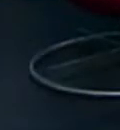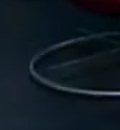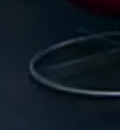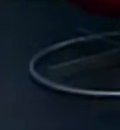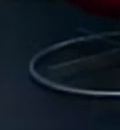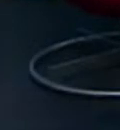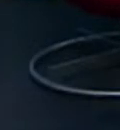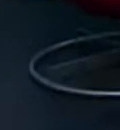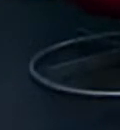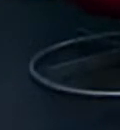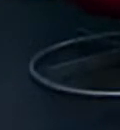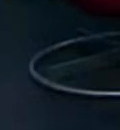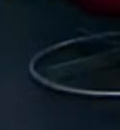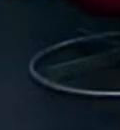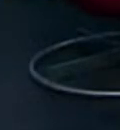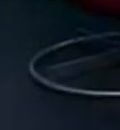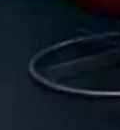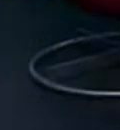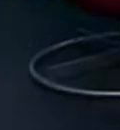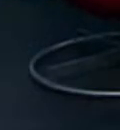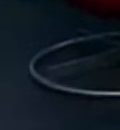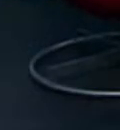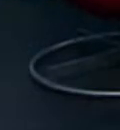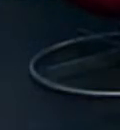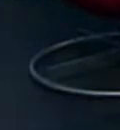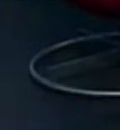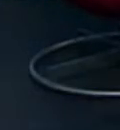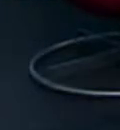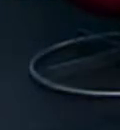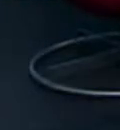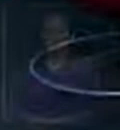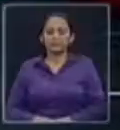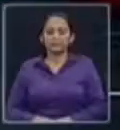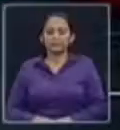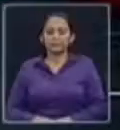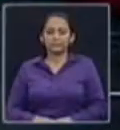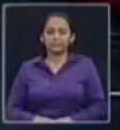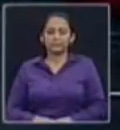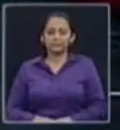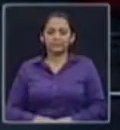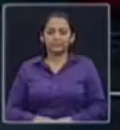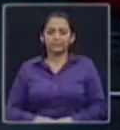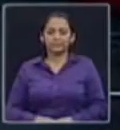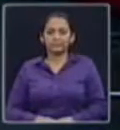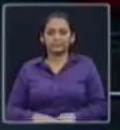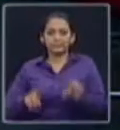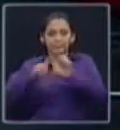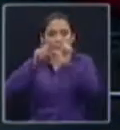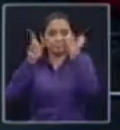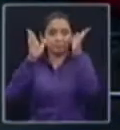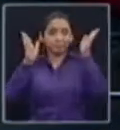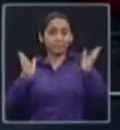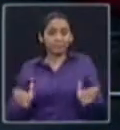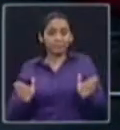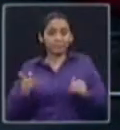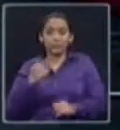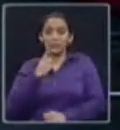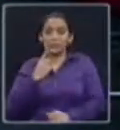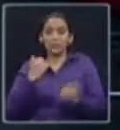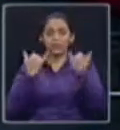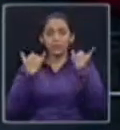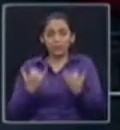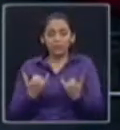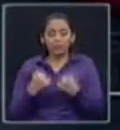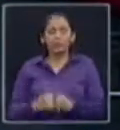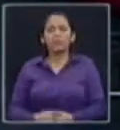Iniciamos, los presidentes de las cámaras de comercio del Ecuador cuestionaron las medidas económicas del gobierno. Para los empresarios, la nueva tasa